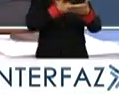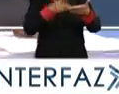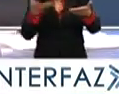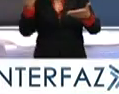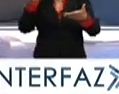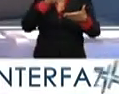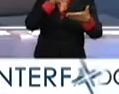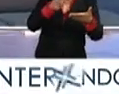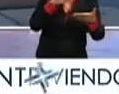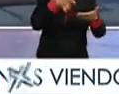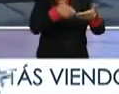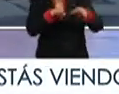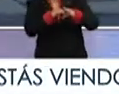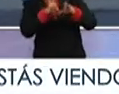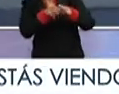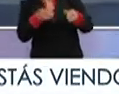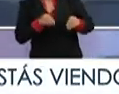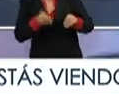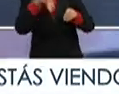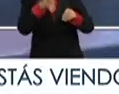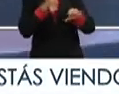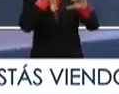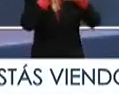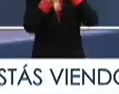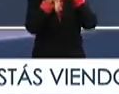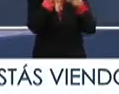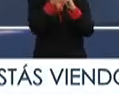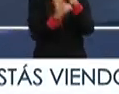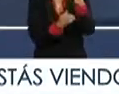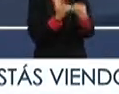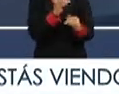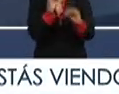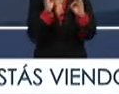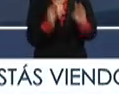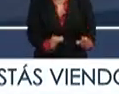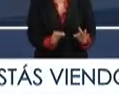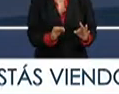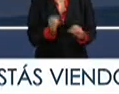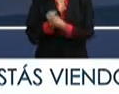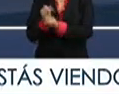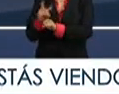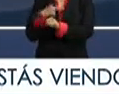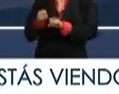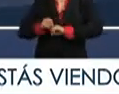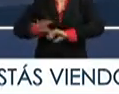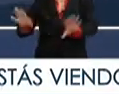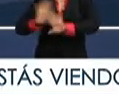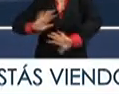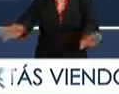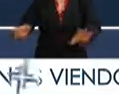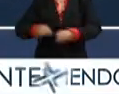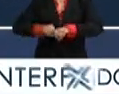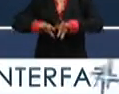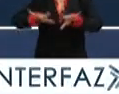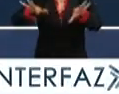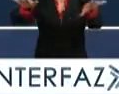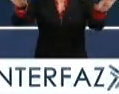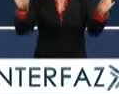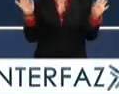una respuesta, es cuando realmente existe el proceso de comunicación. Y aquí lo que vemos es